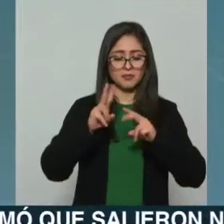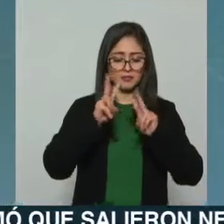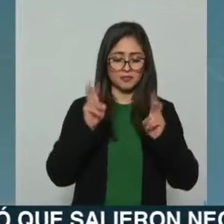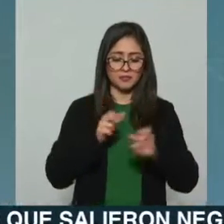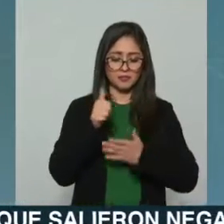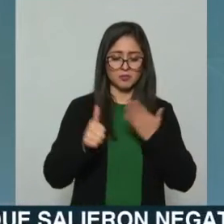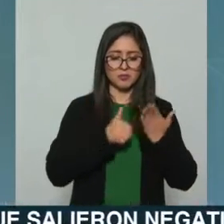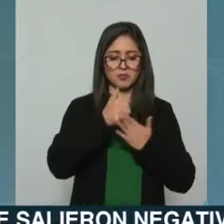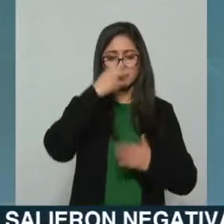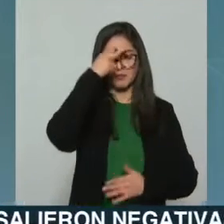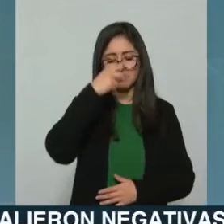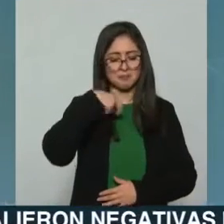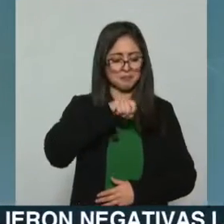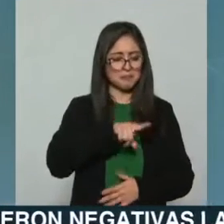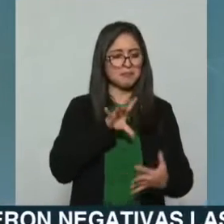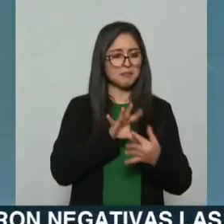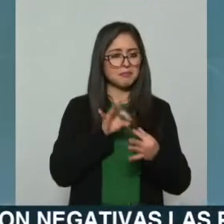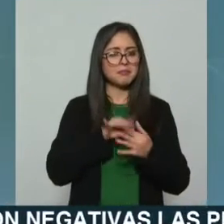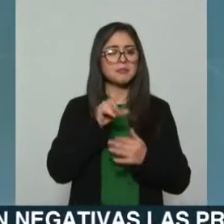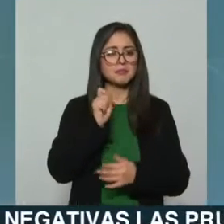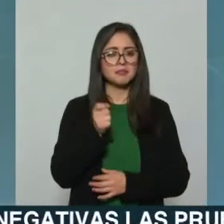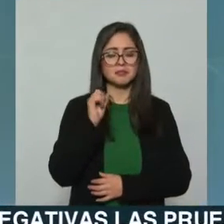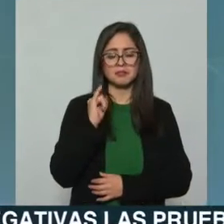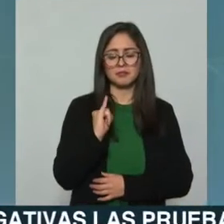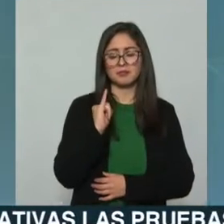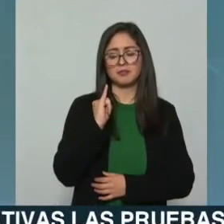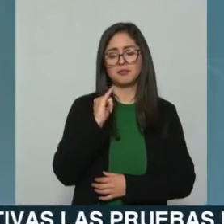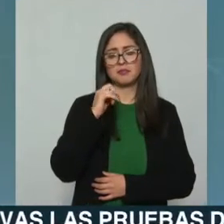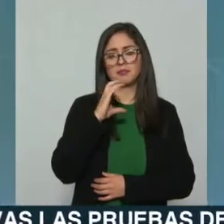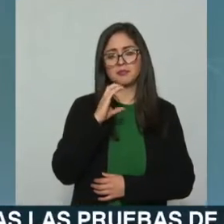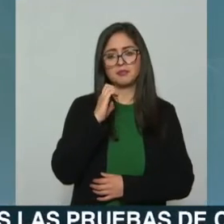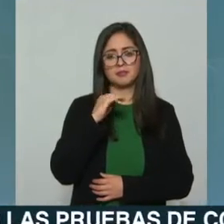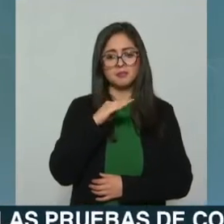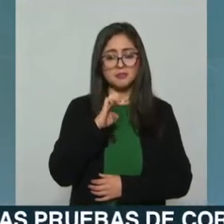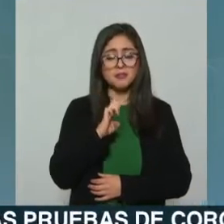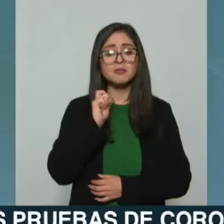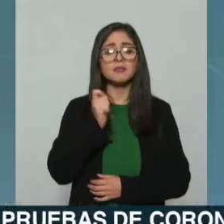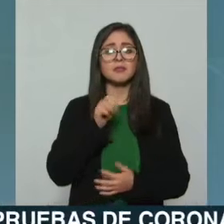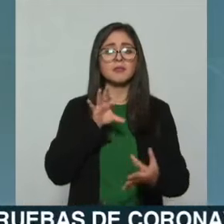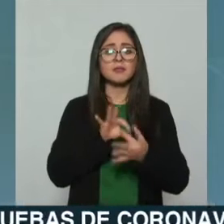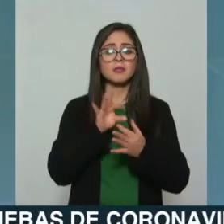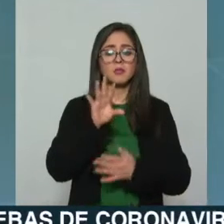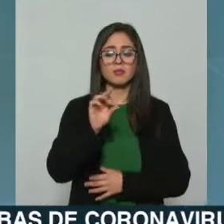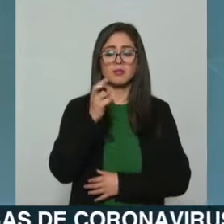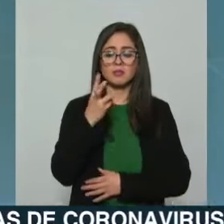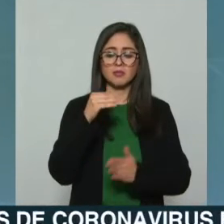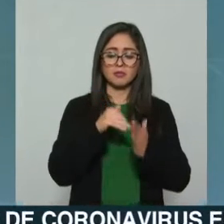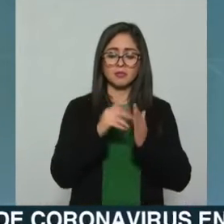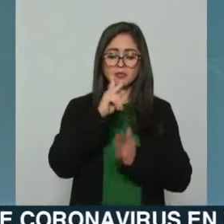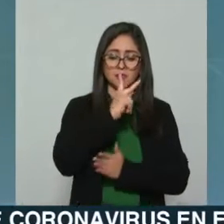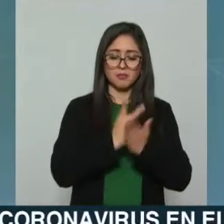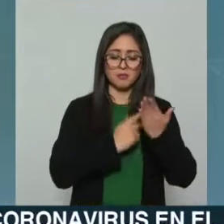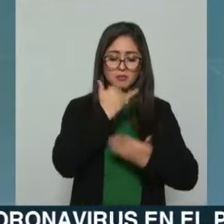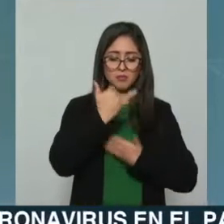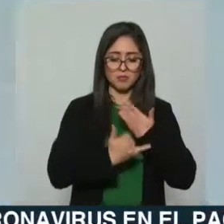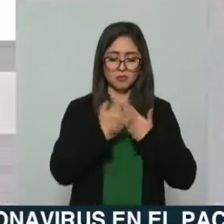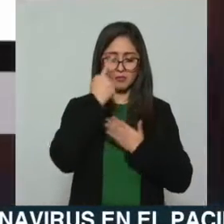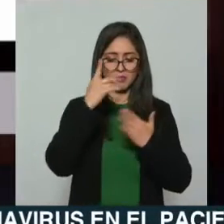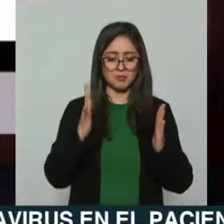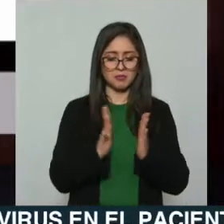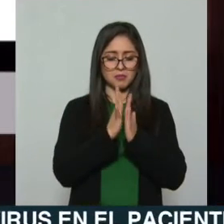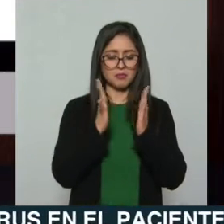ayer le contábamos en este mismo espacio que el Instituto Electoral de la Ciudad de México recibió más de 43,000 proyectos para la consulta del presupuesto